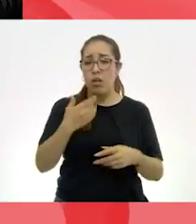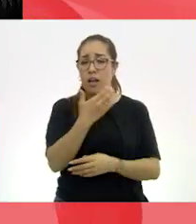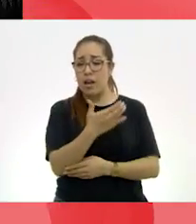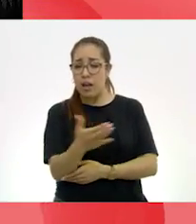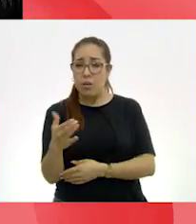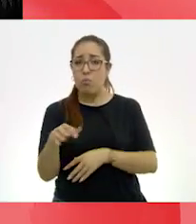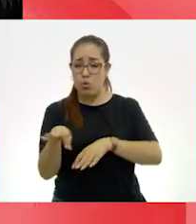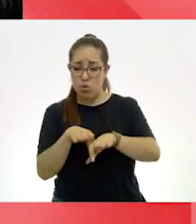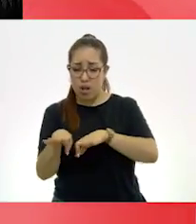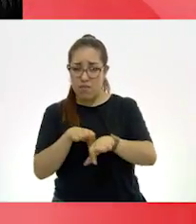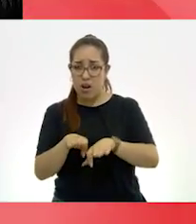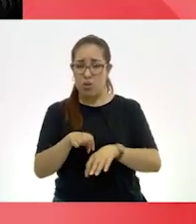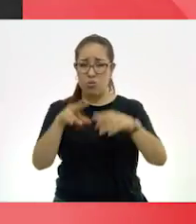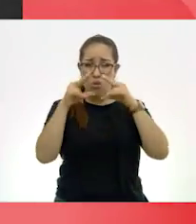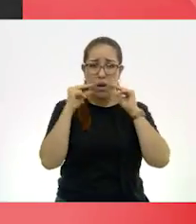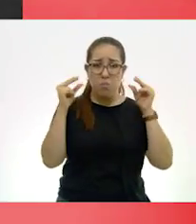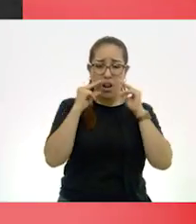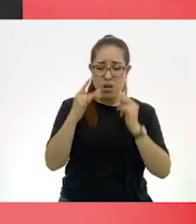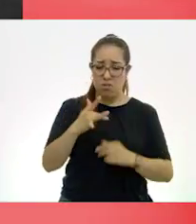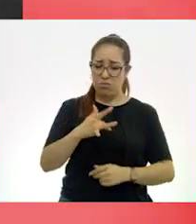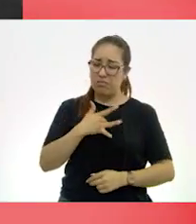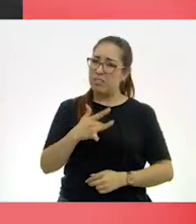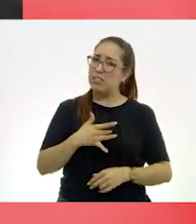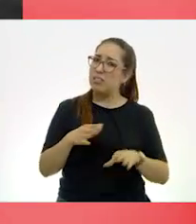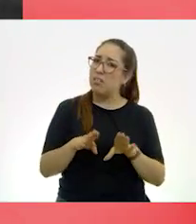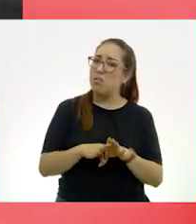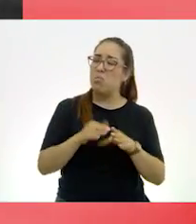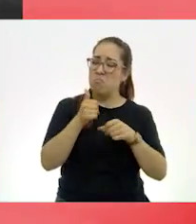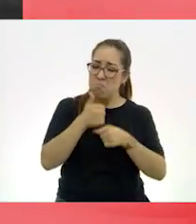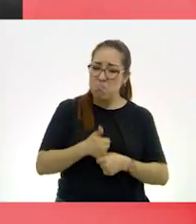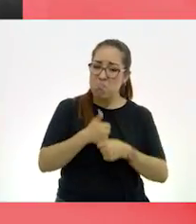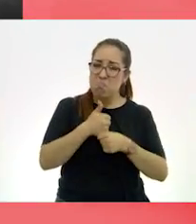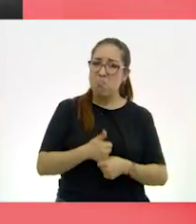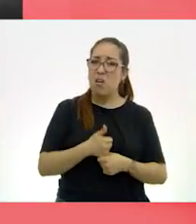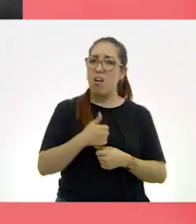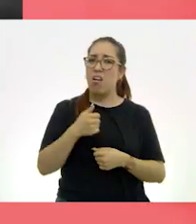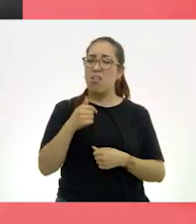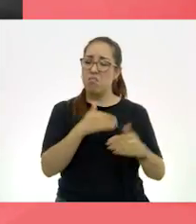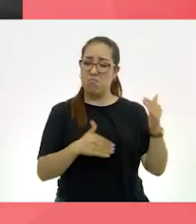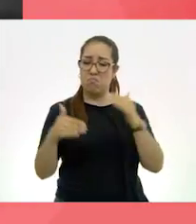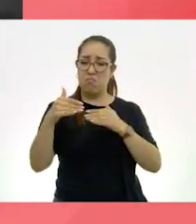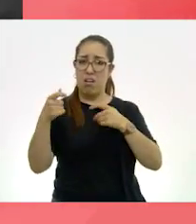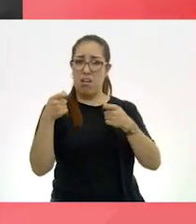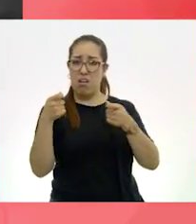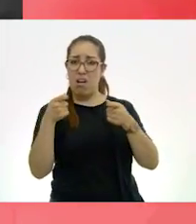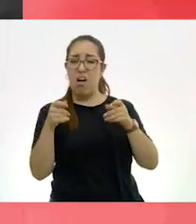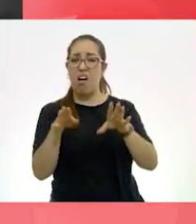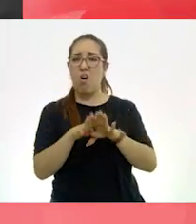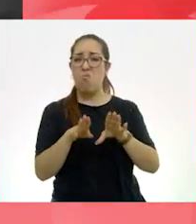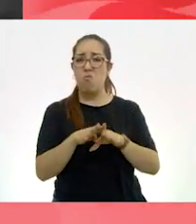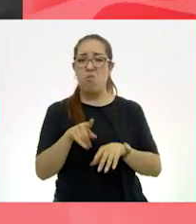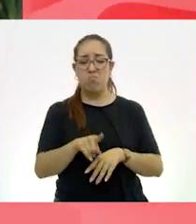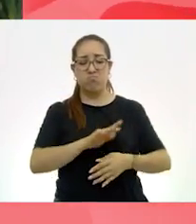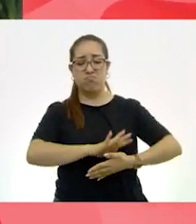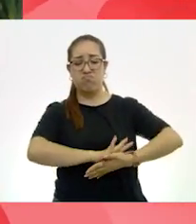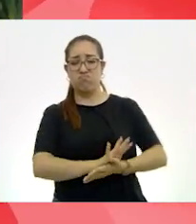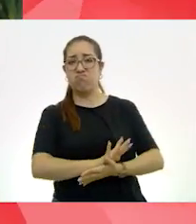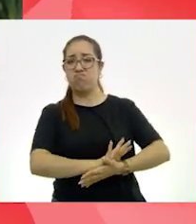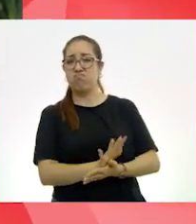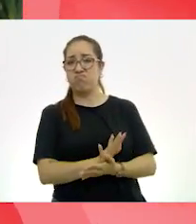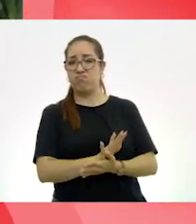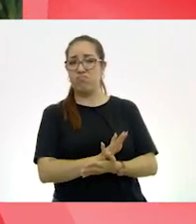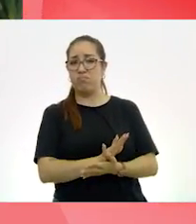Emiliano. Era el desprecio y la soberbia con que trataban a la gente del campo los hacendados.